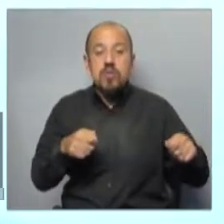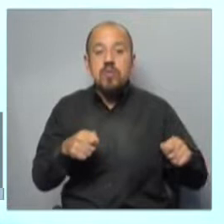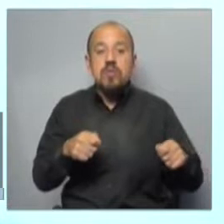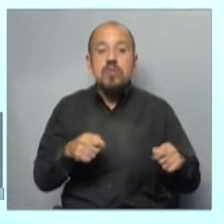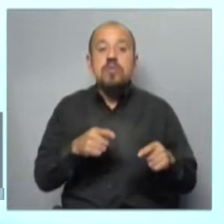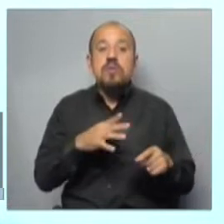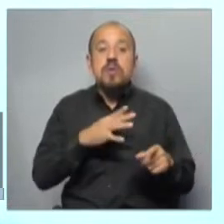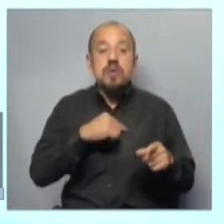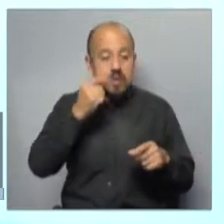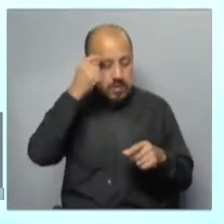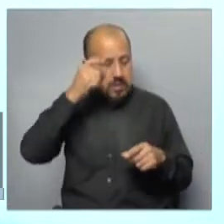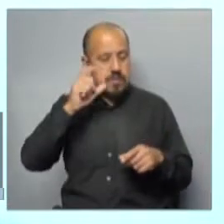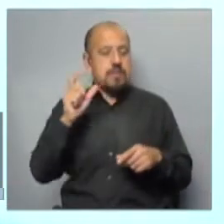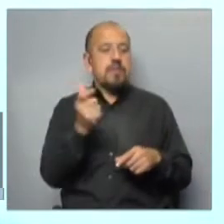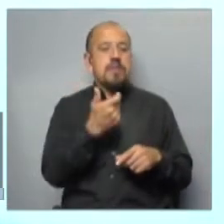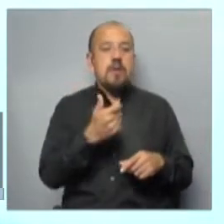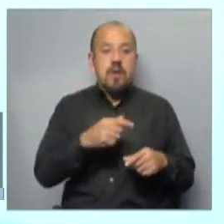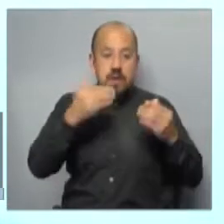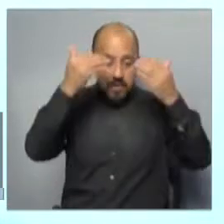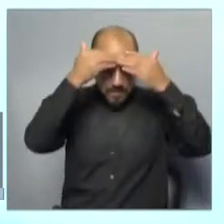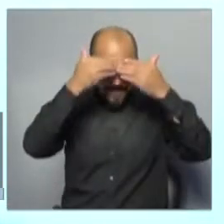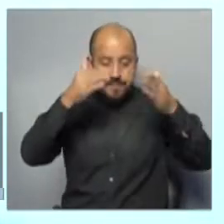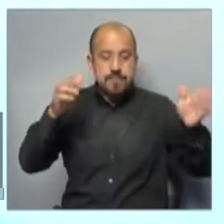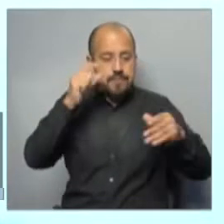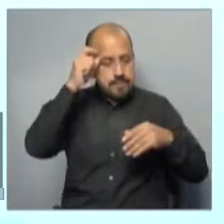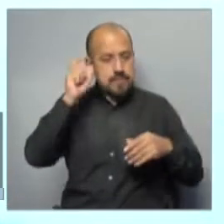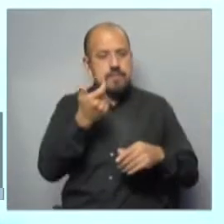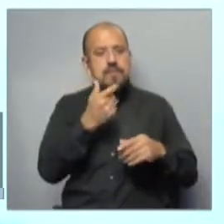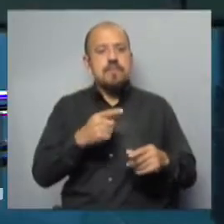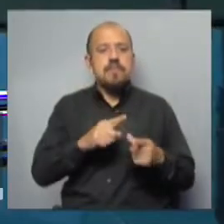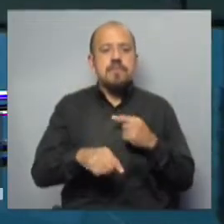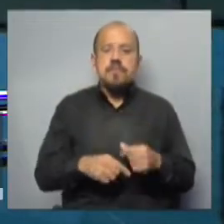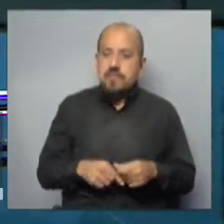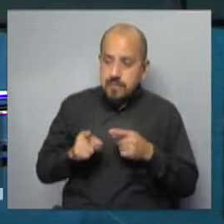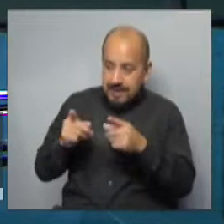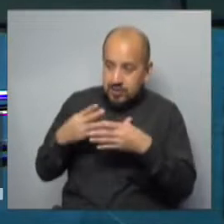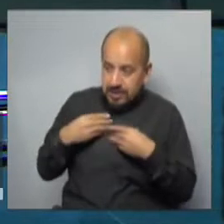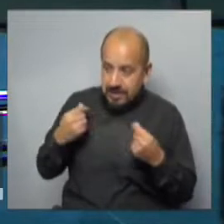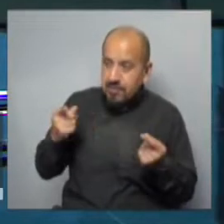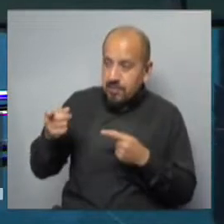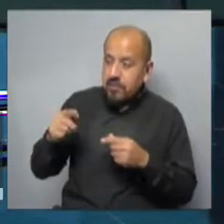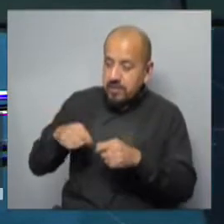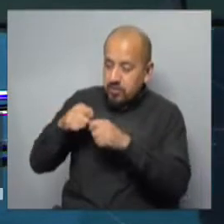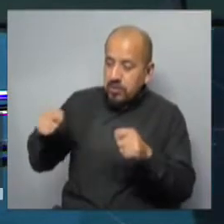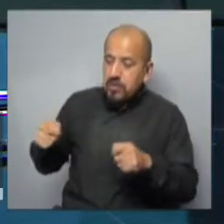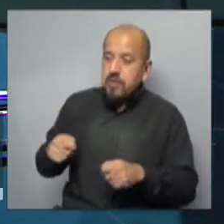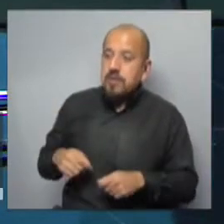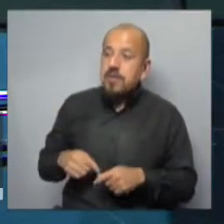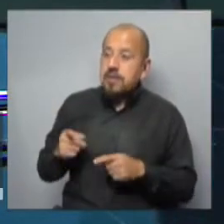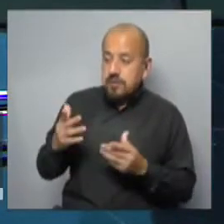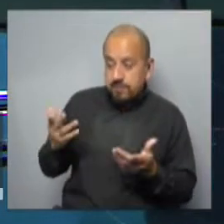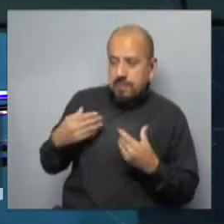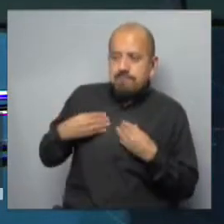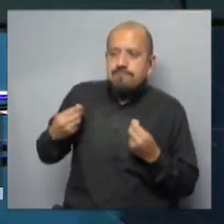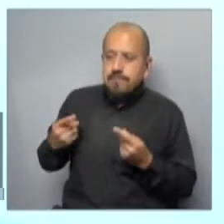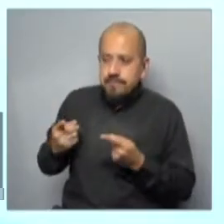hay que cambiar la cabeza hay que abrirla hay que sentarse entre cuando te llegó el diagnóstico y esa fue la reacción que